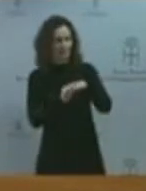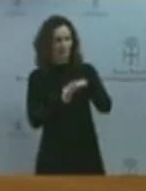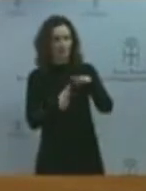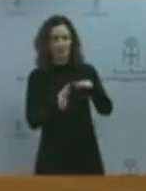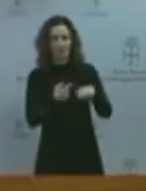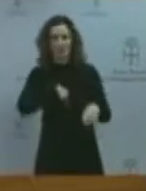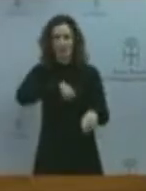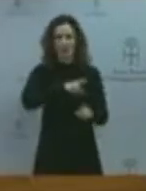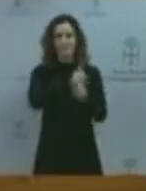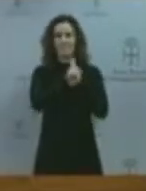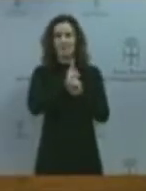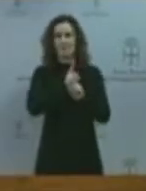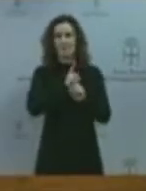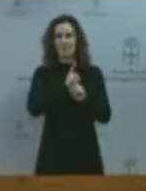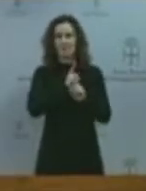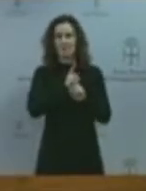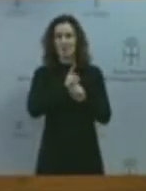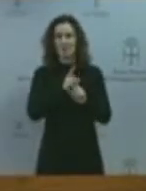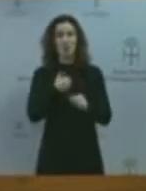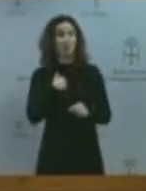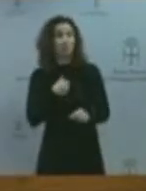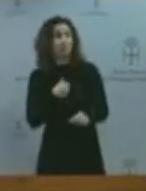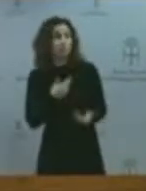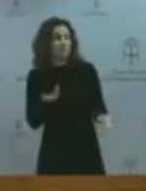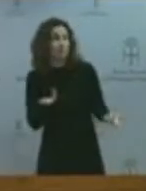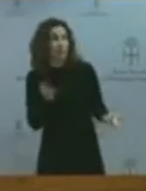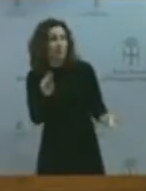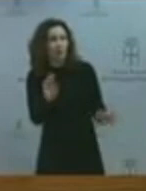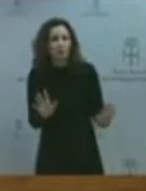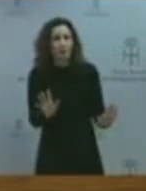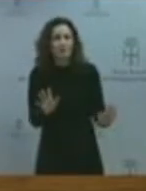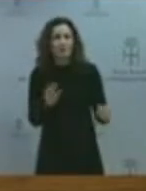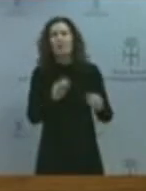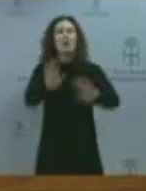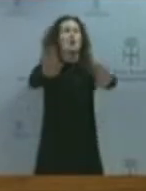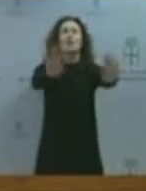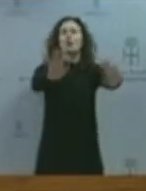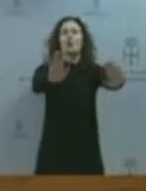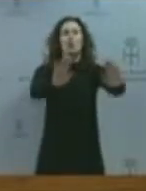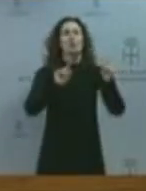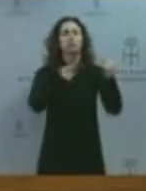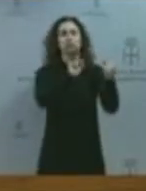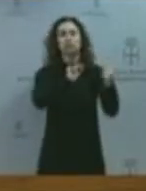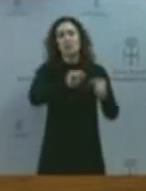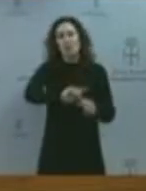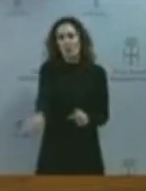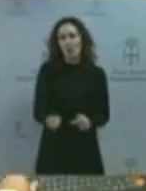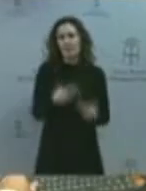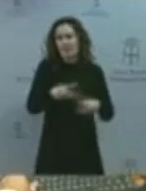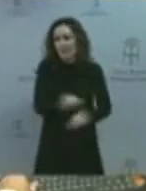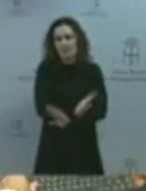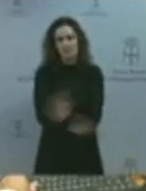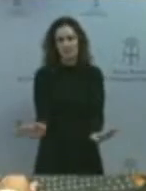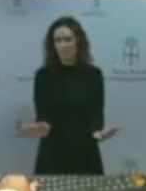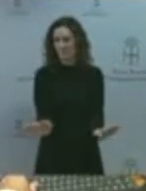preguntaba, no estaba falando... No se interpelen entre ustedes, por favor. Pues, presidente,